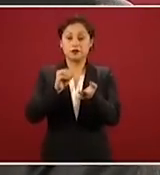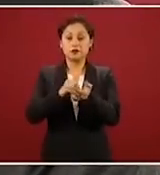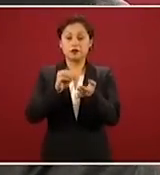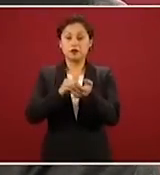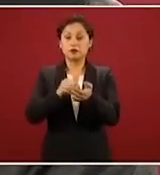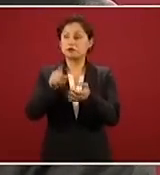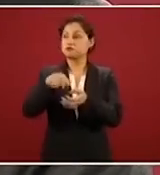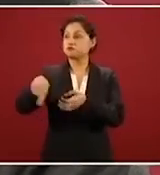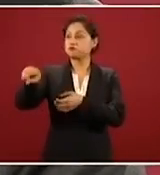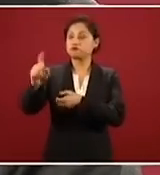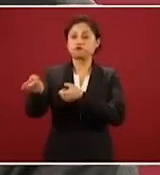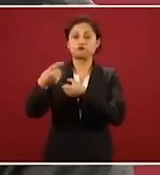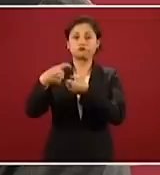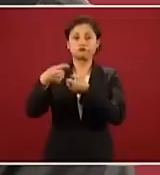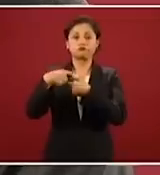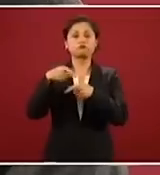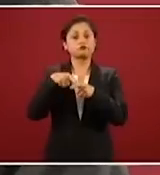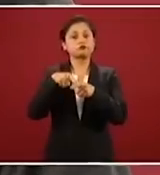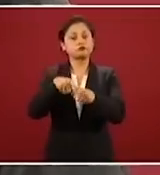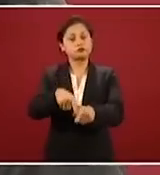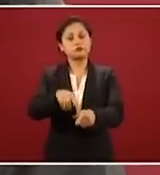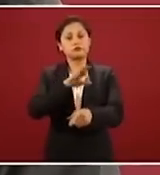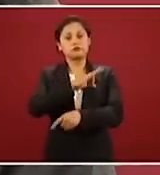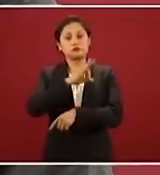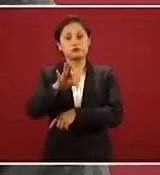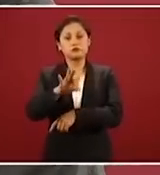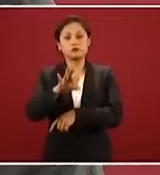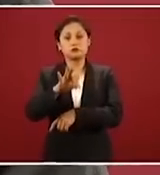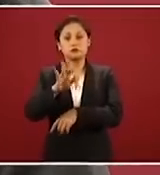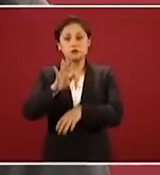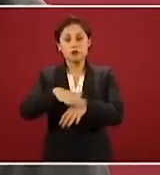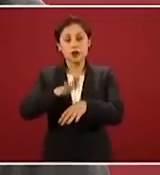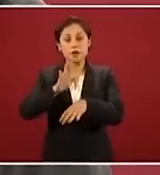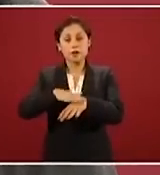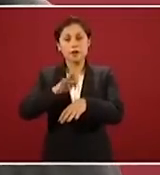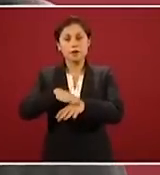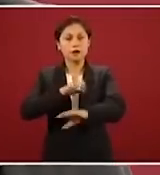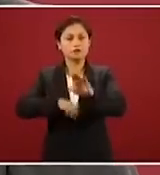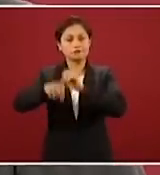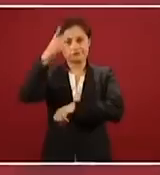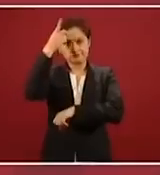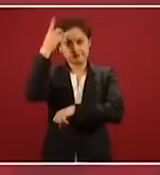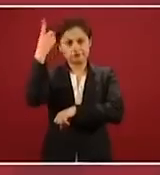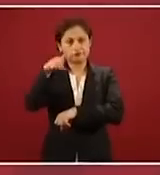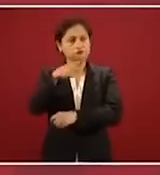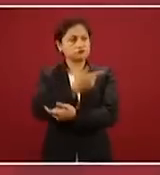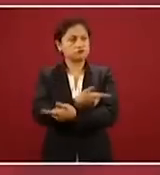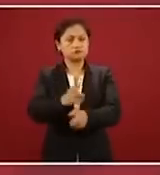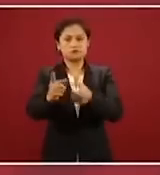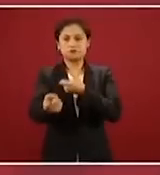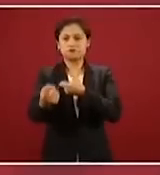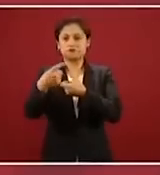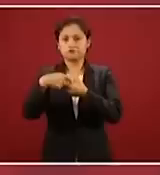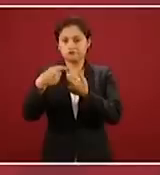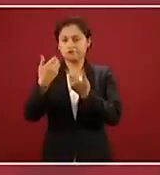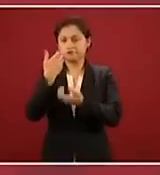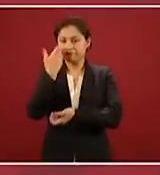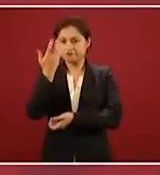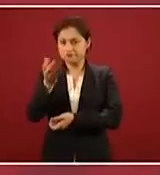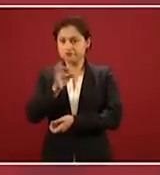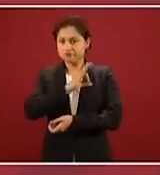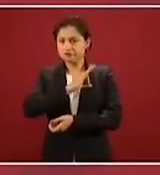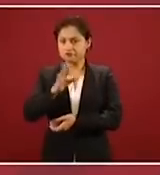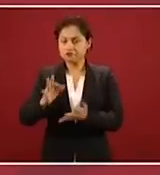participación para que otros, pues, hagan lo mismo. Ahí vamos a ir poco a